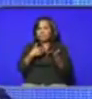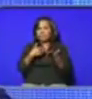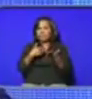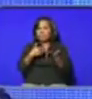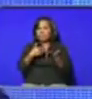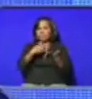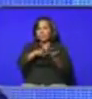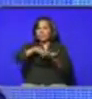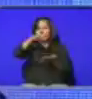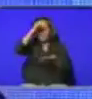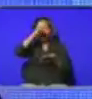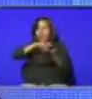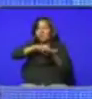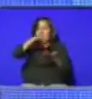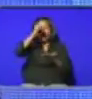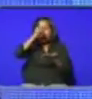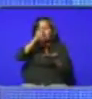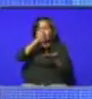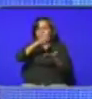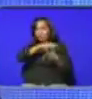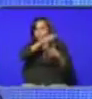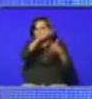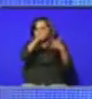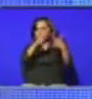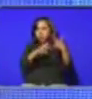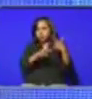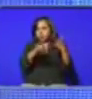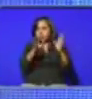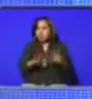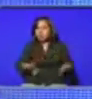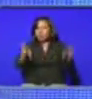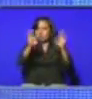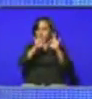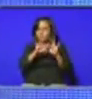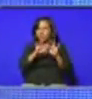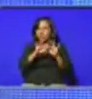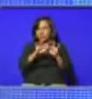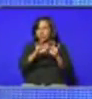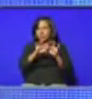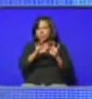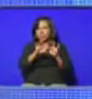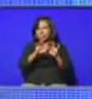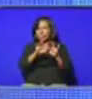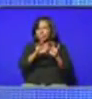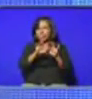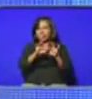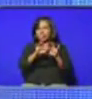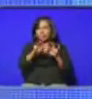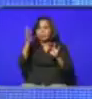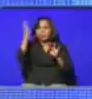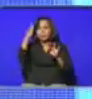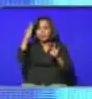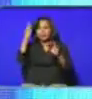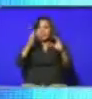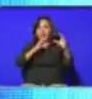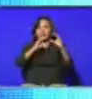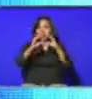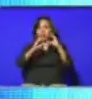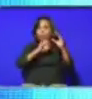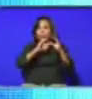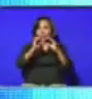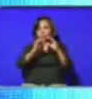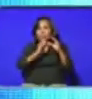elementos fundamentales de lo que es la atención, lo que es saber comunicarse, fortalecer esas